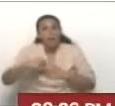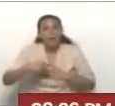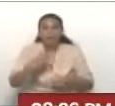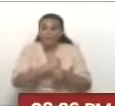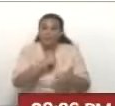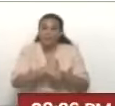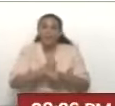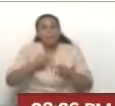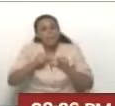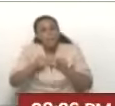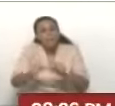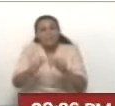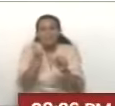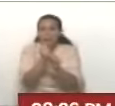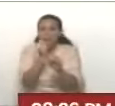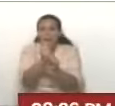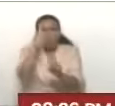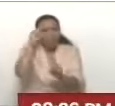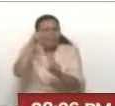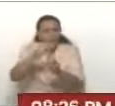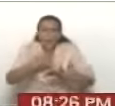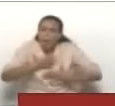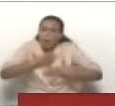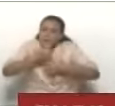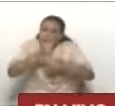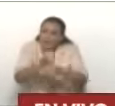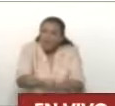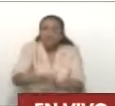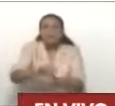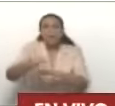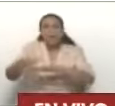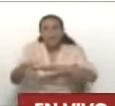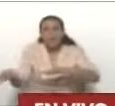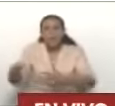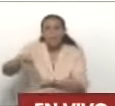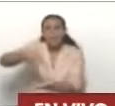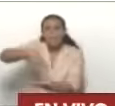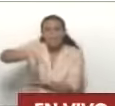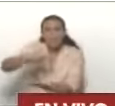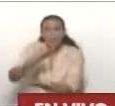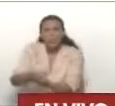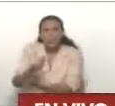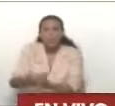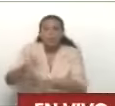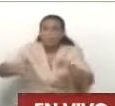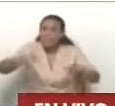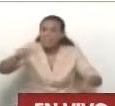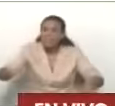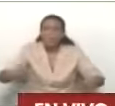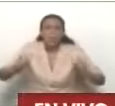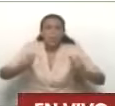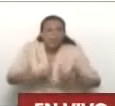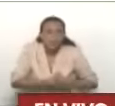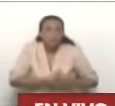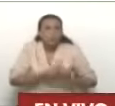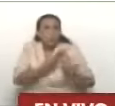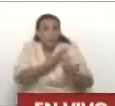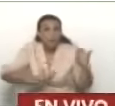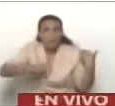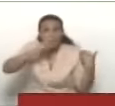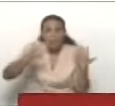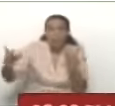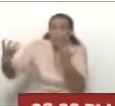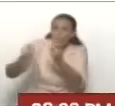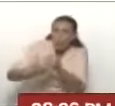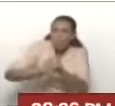y vamos a seguir trabajando. Confíe el pueblo del municipio de Maturín, todos sus habitantes, que junto a nuestro presidente Nicolás